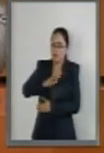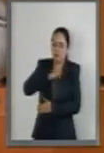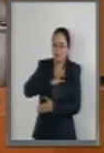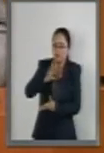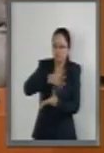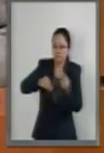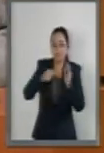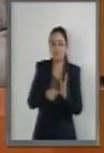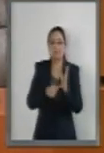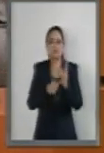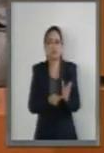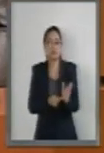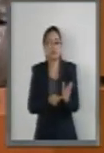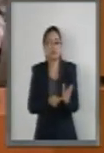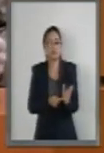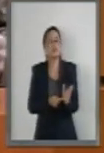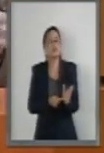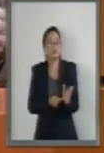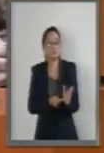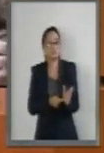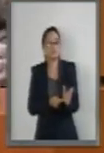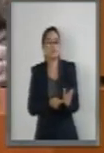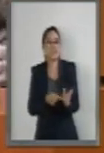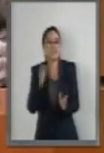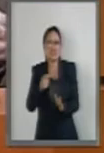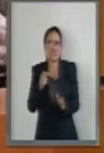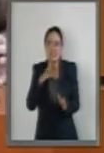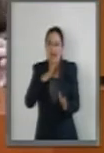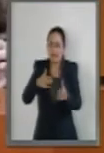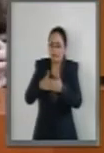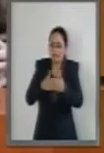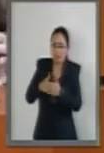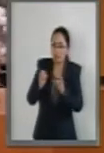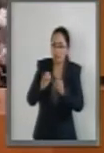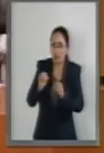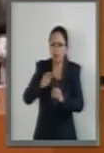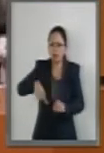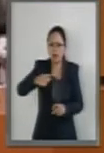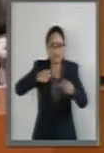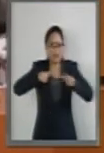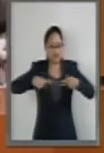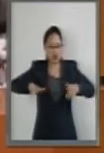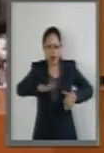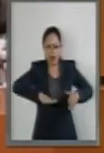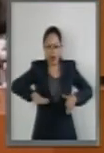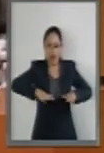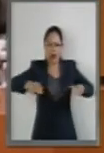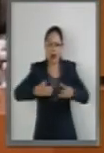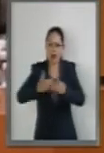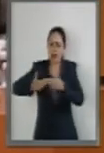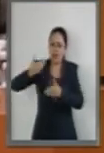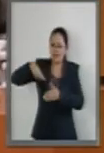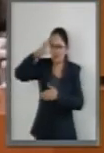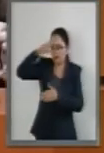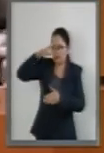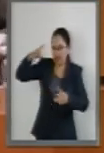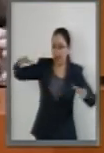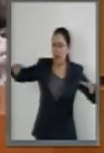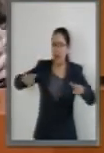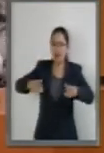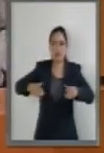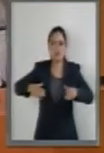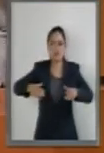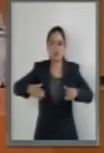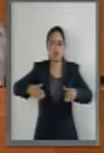adaptación, quitarle la camisa de fuerza, porque la población no es de masas, como se pensó en el siglo pasado. La población